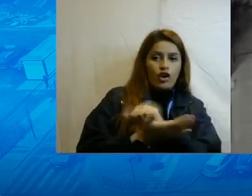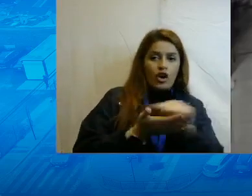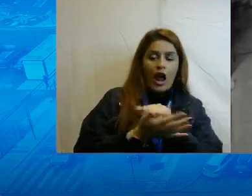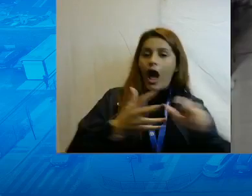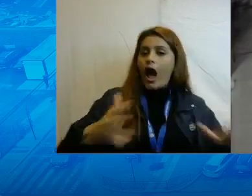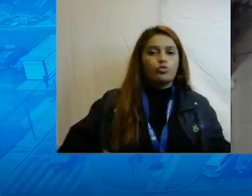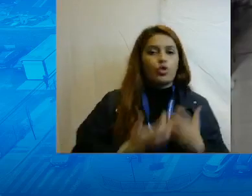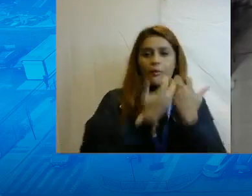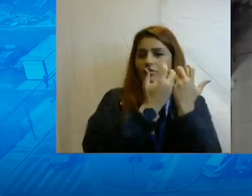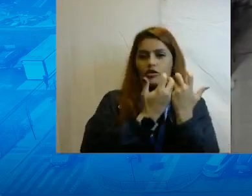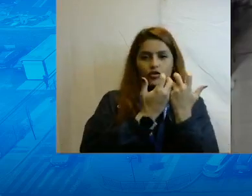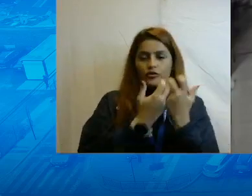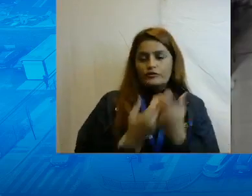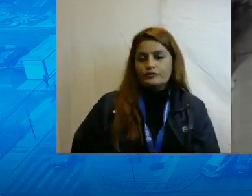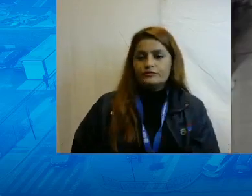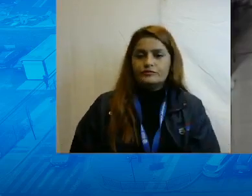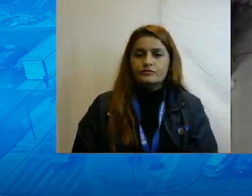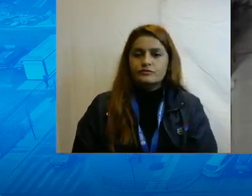señala.